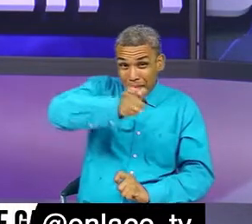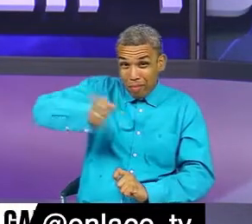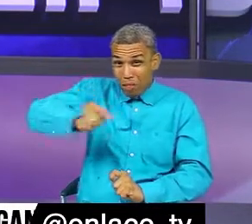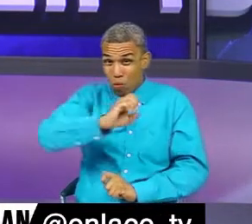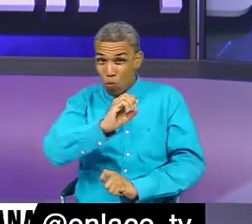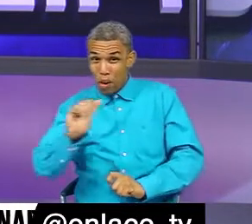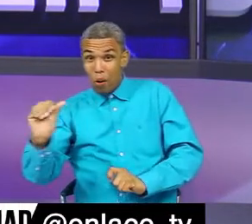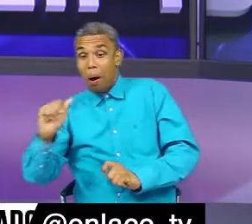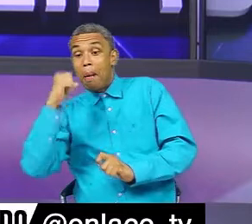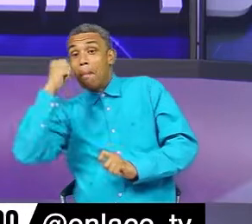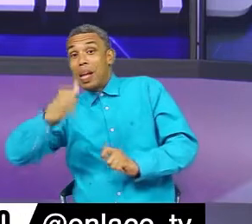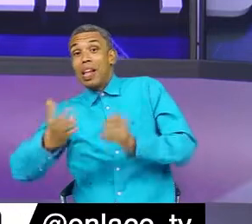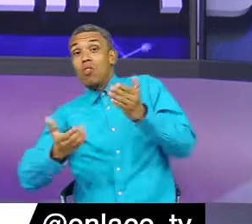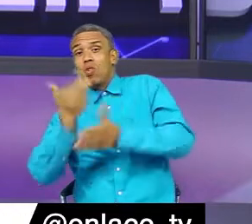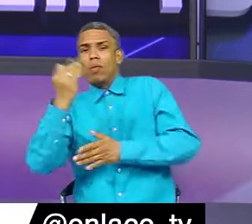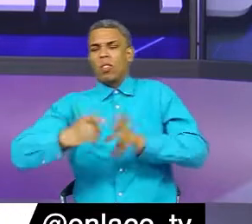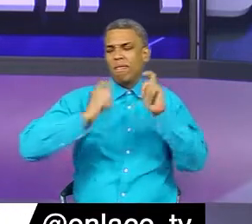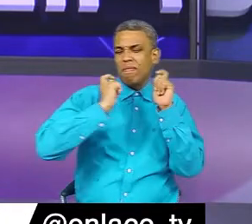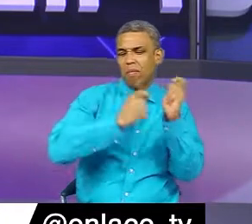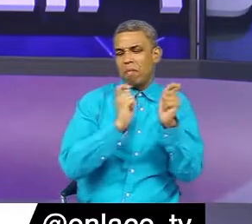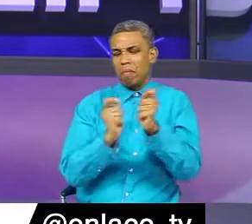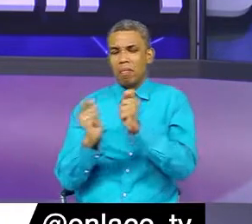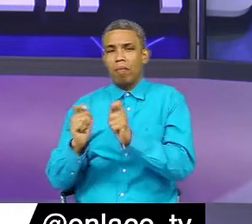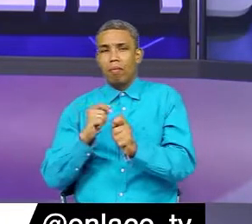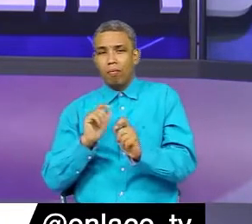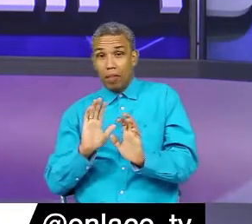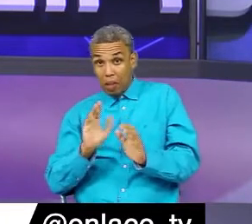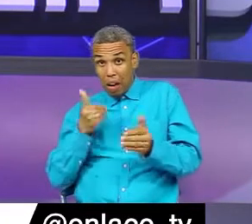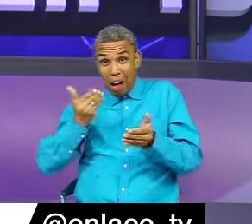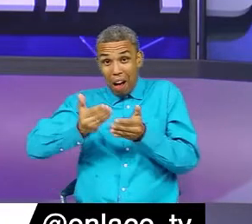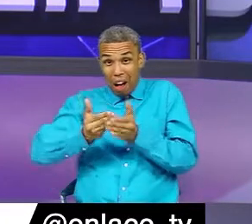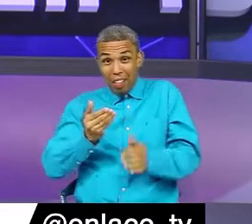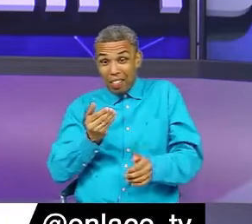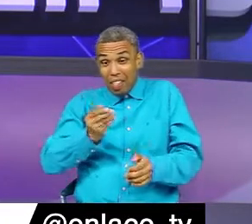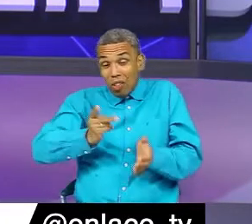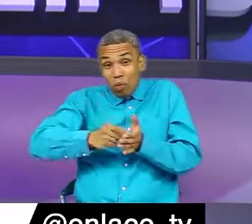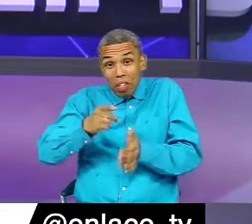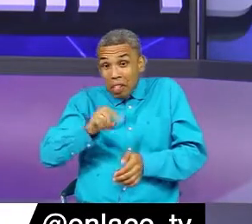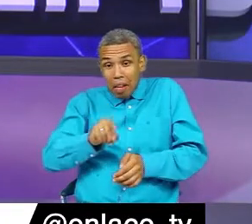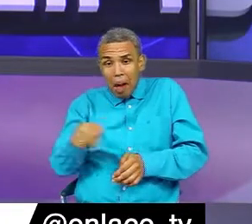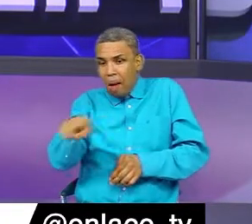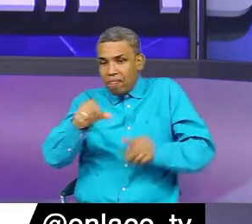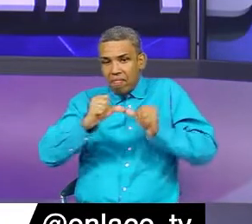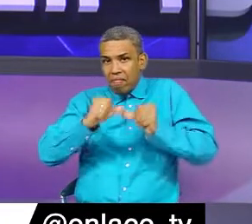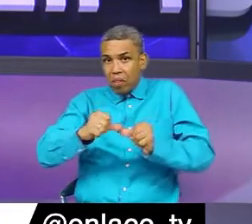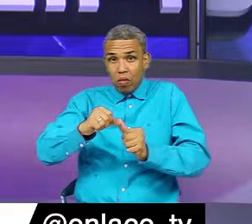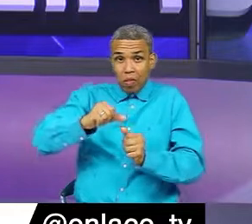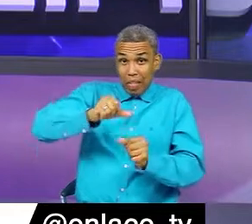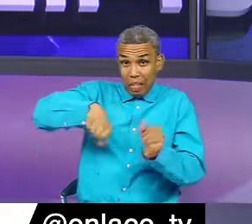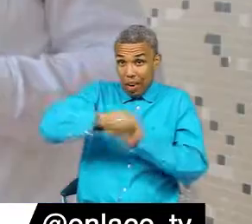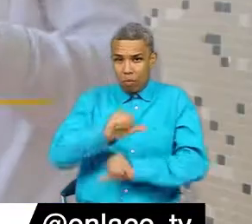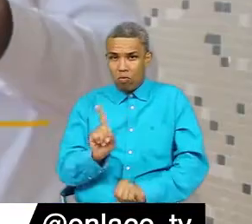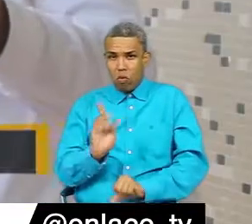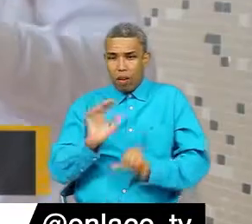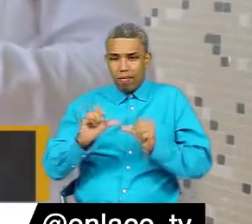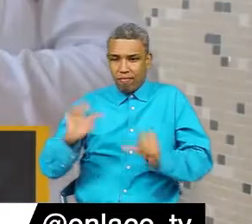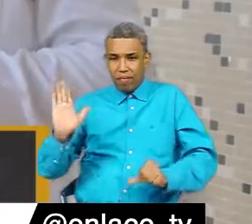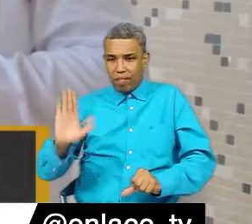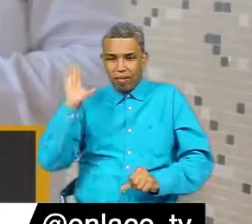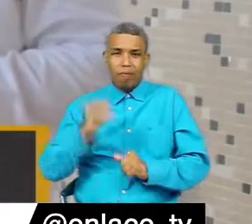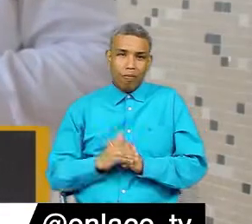este 2016. Nuestro director de noticias, Pedro Severiche, tiene más detalles. Pedro, buenas tardes y adelante con la información. Saludos,